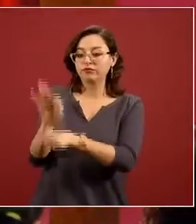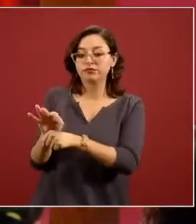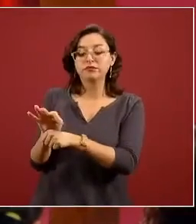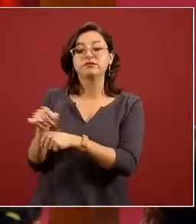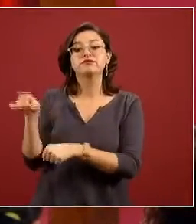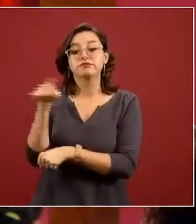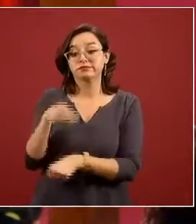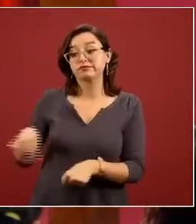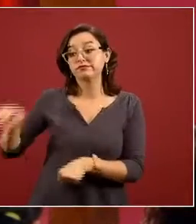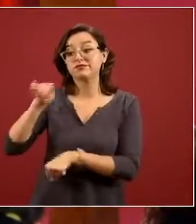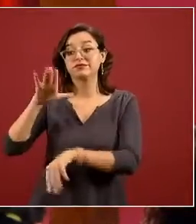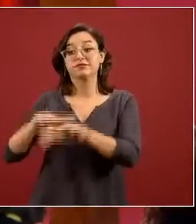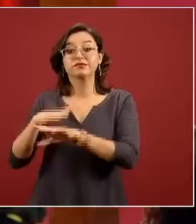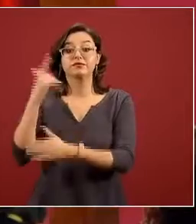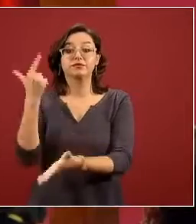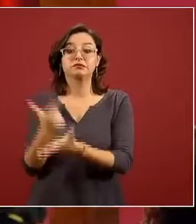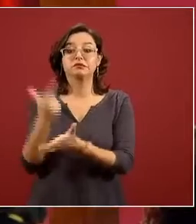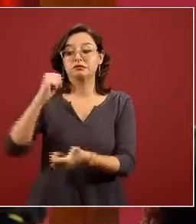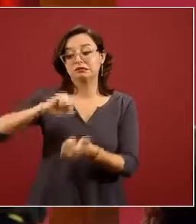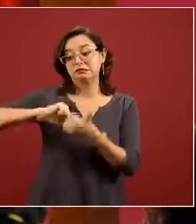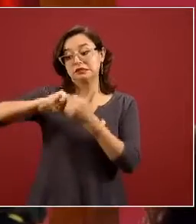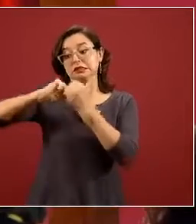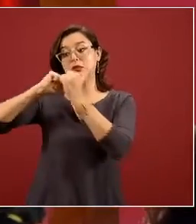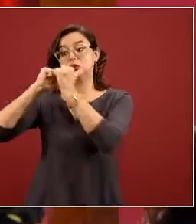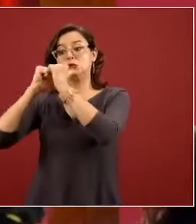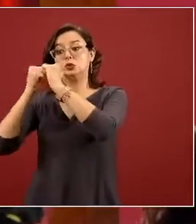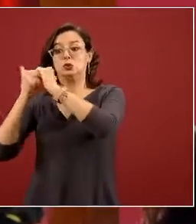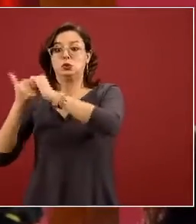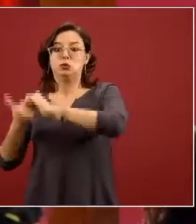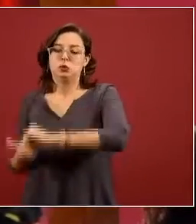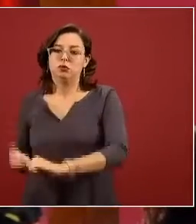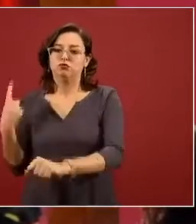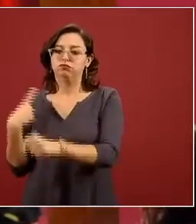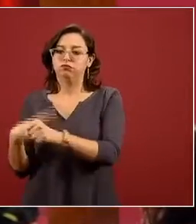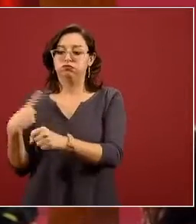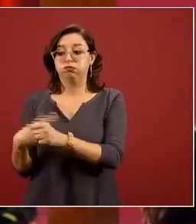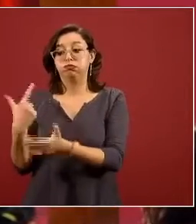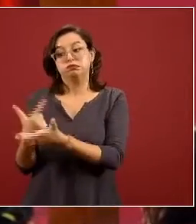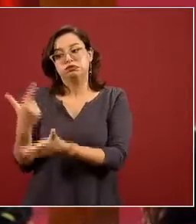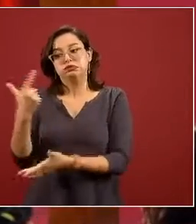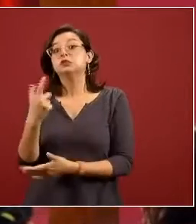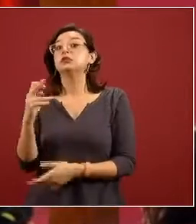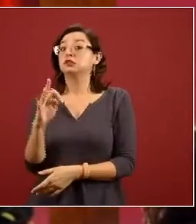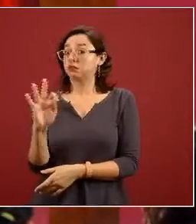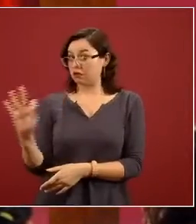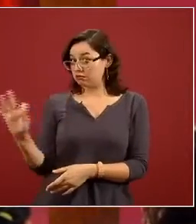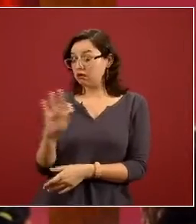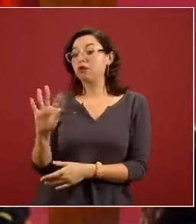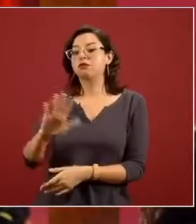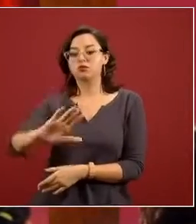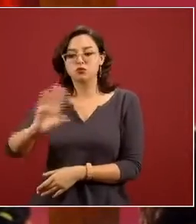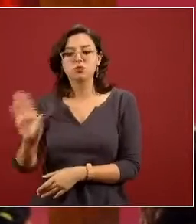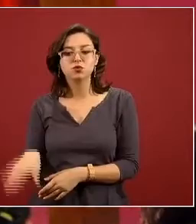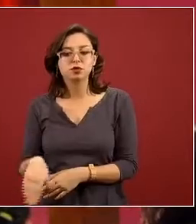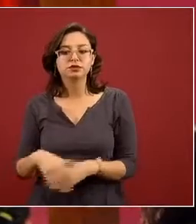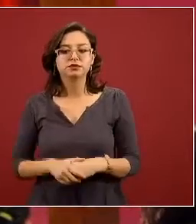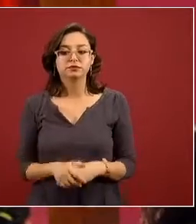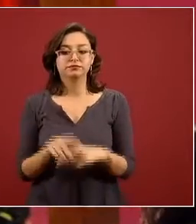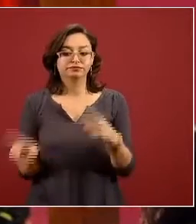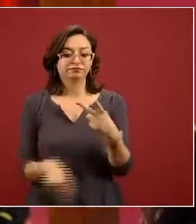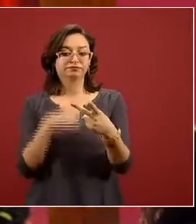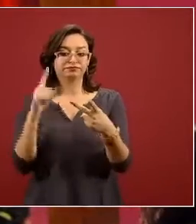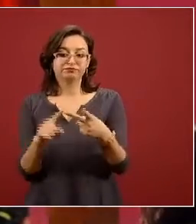las que tienen el mayor riesgo de complicarse y en un momento determinado fallecer a causa de la enfermedad. Y el segundo